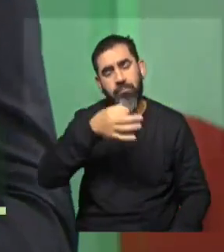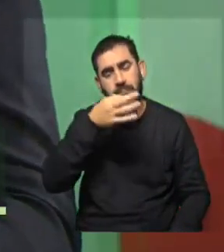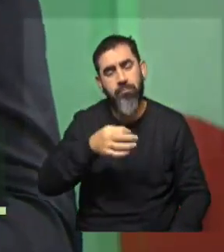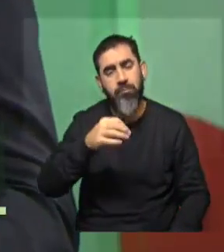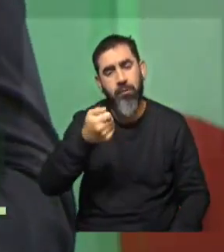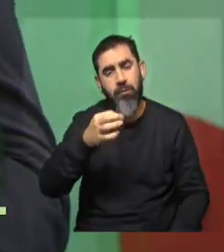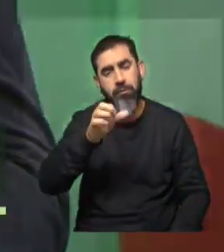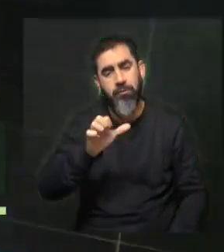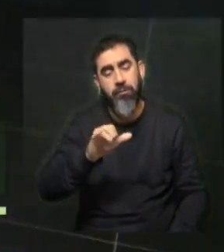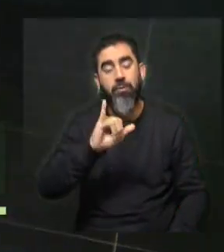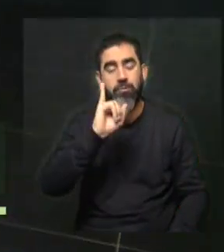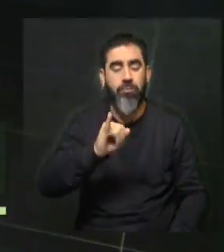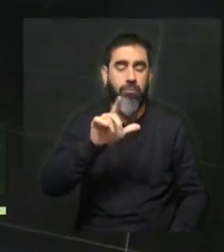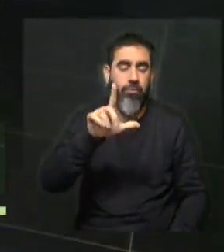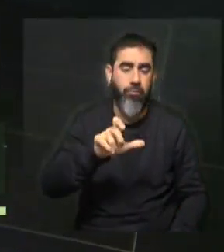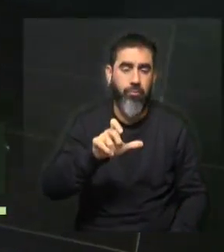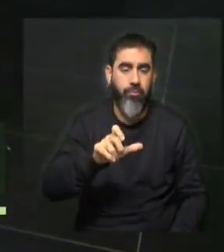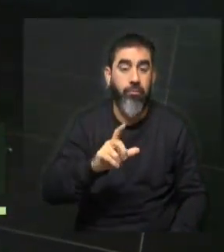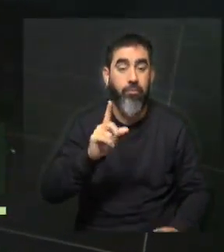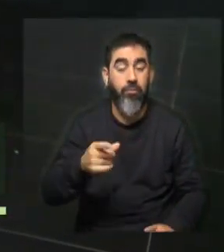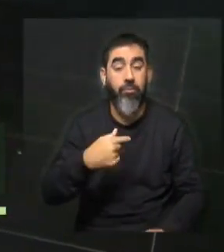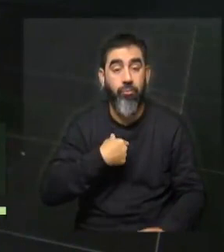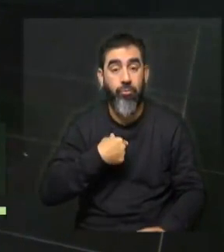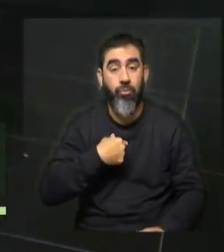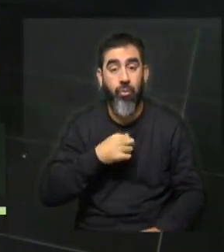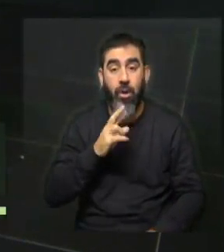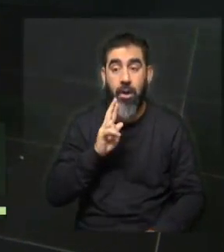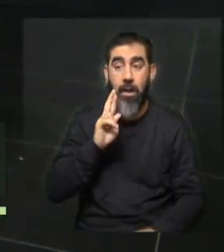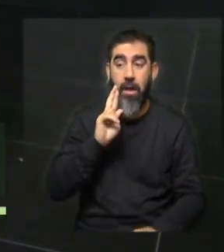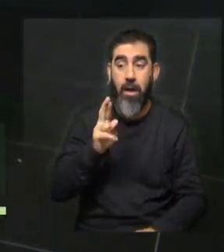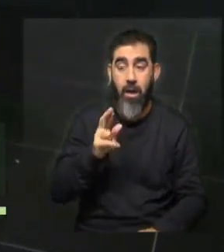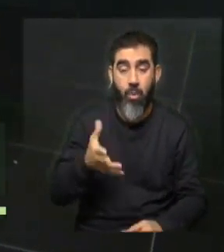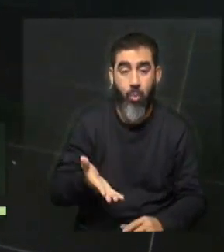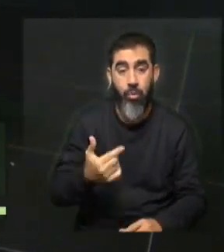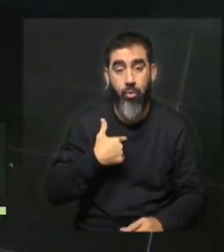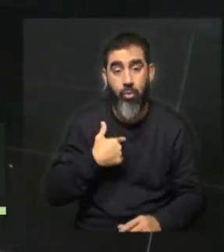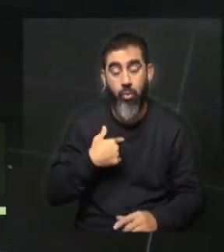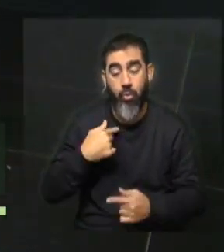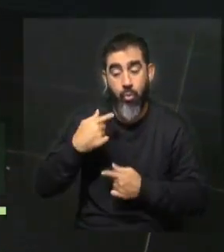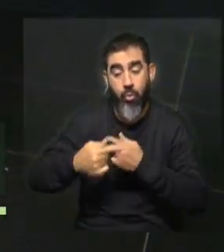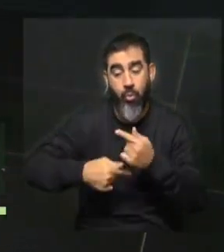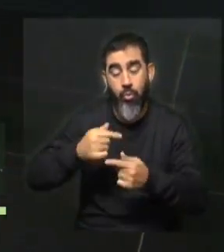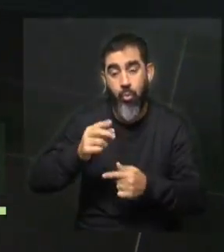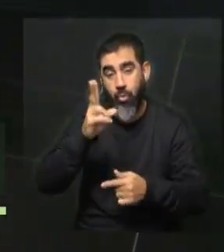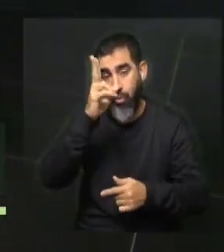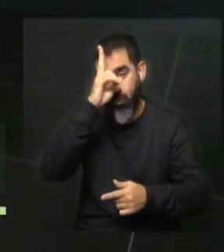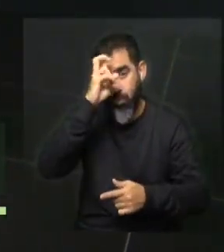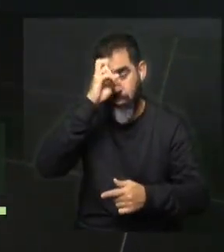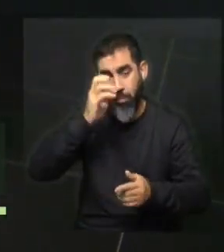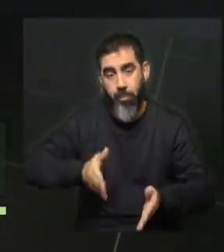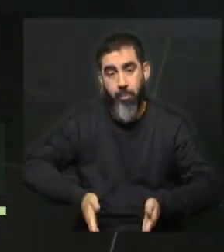hace Sí sí por supuesto y no solo eso sino que yo iba a renunciar porque yo pienso seguir en el hospital de